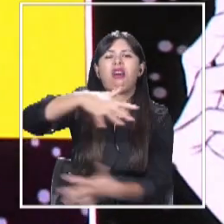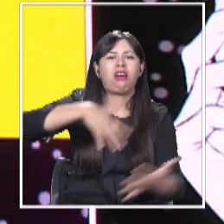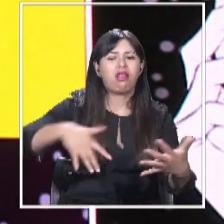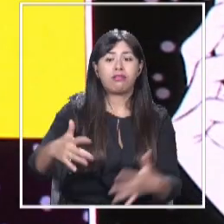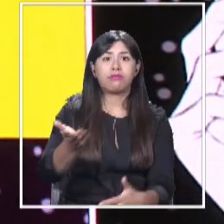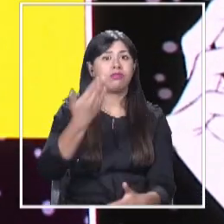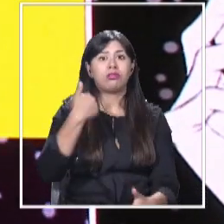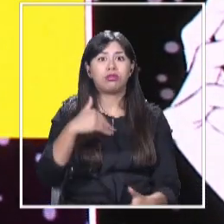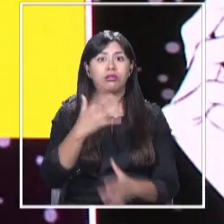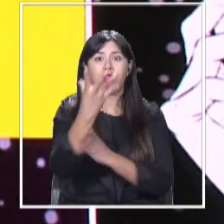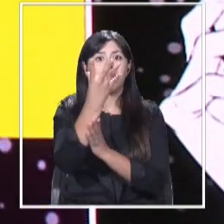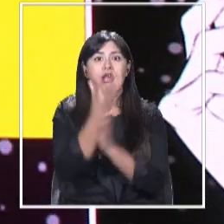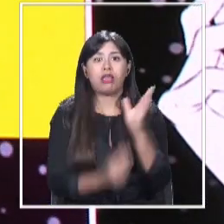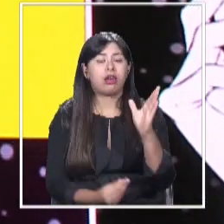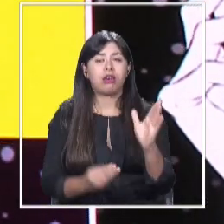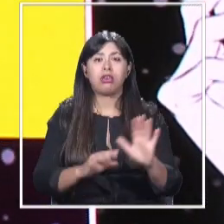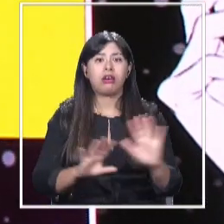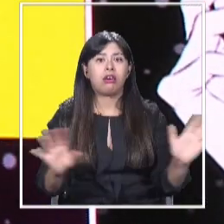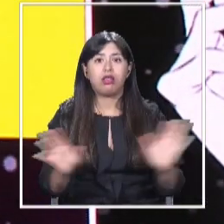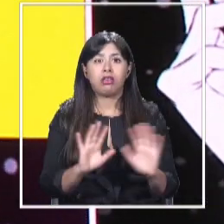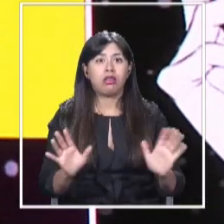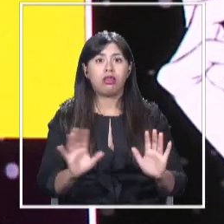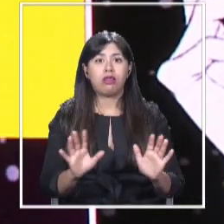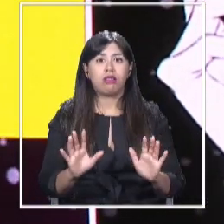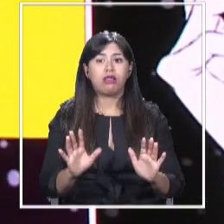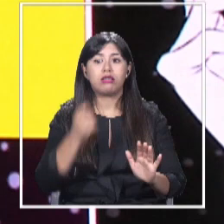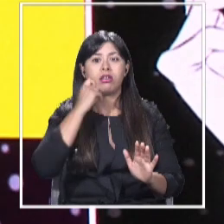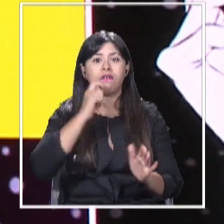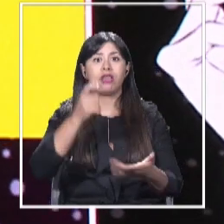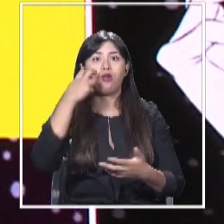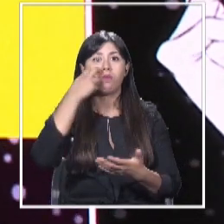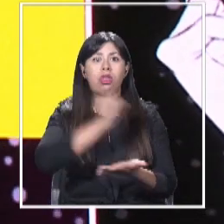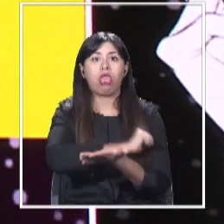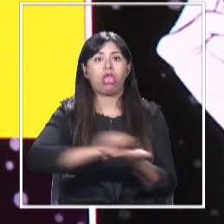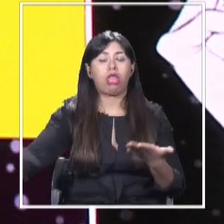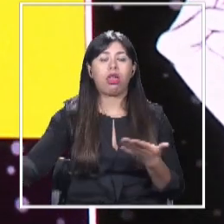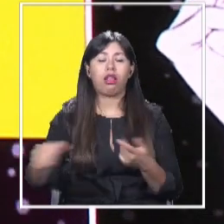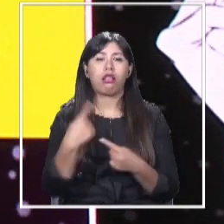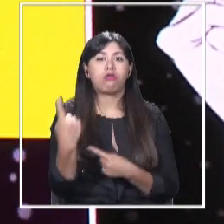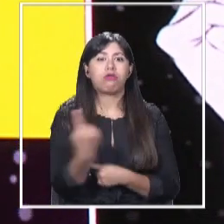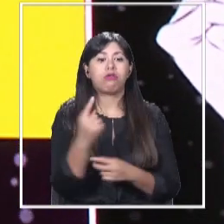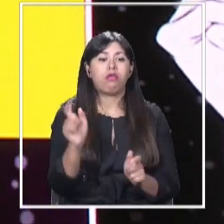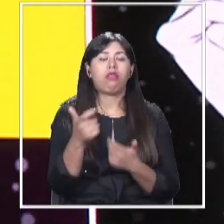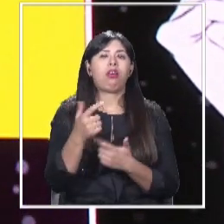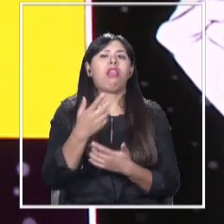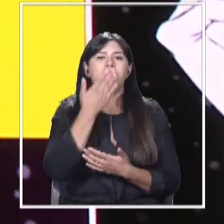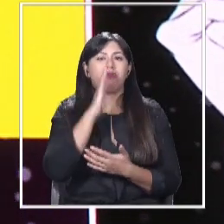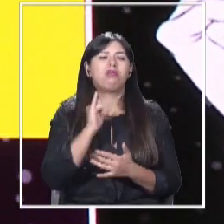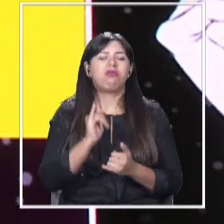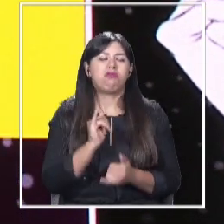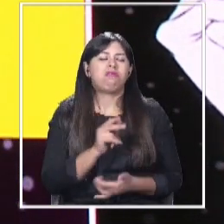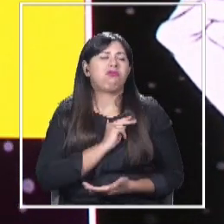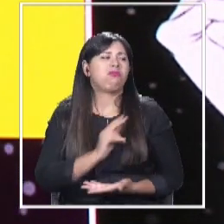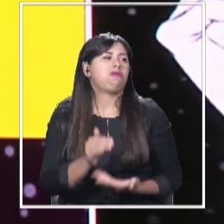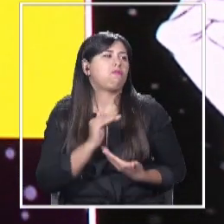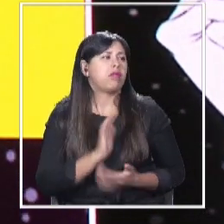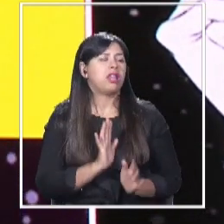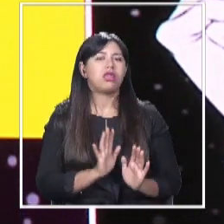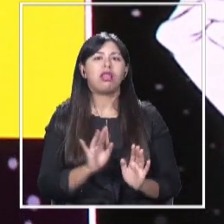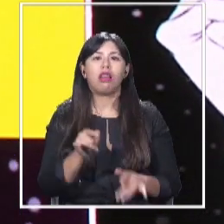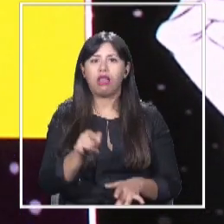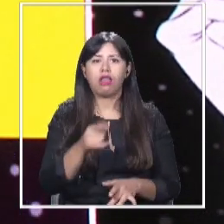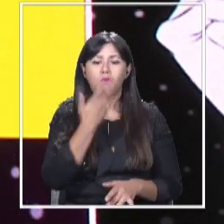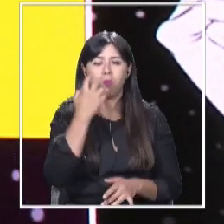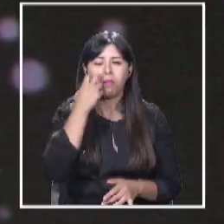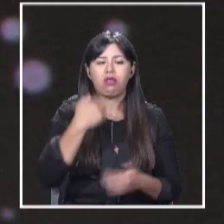más vamos a acabar produciendo una autoextinción y que a lo mejor incluso hasta nos la merecemos. ¿Qué dice la